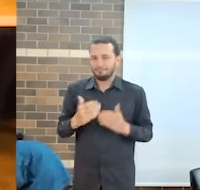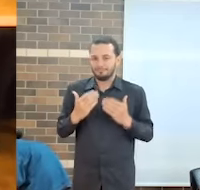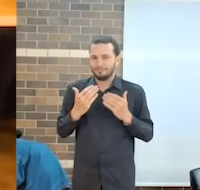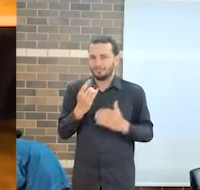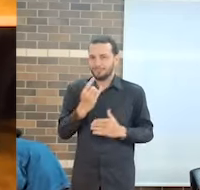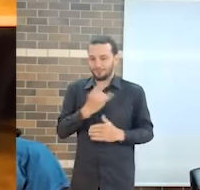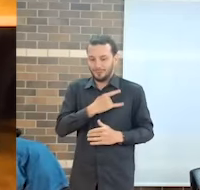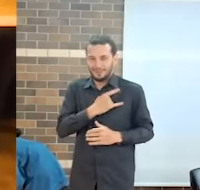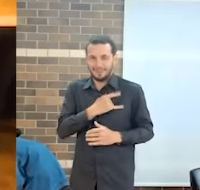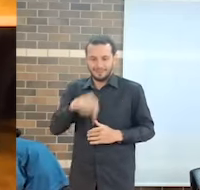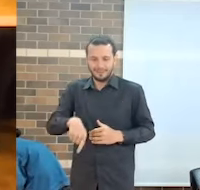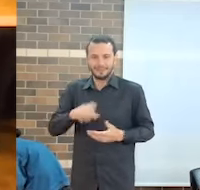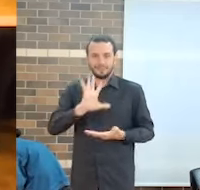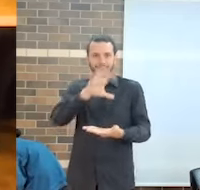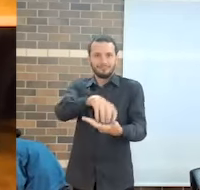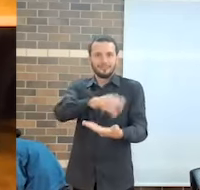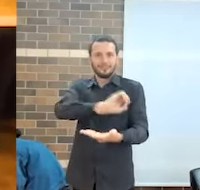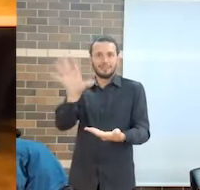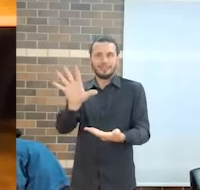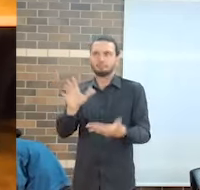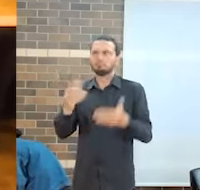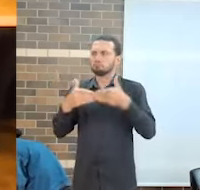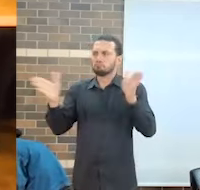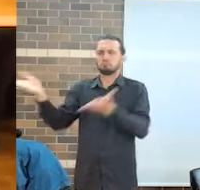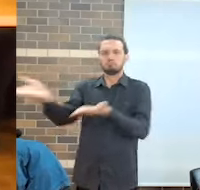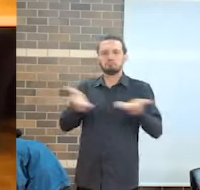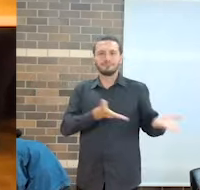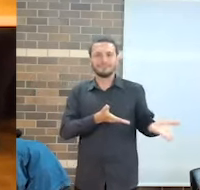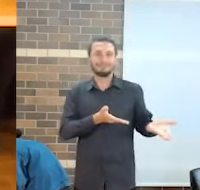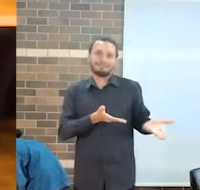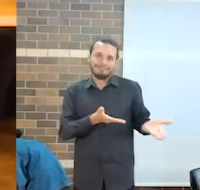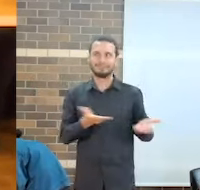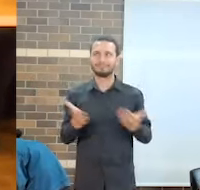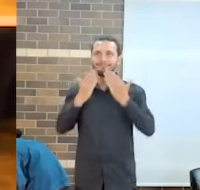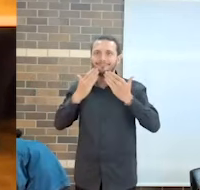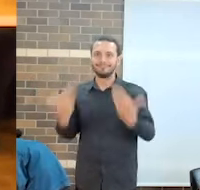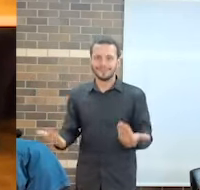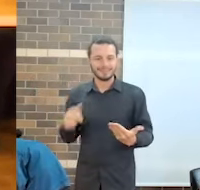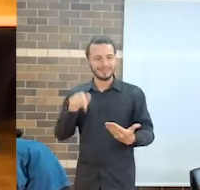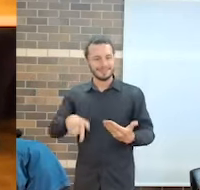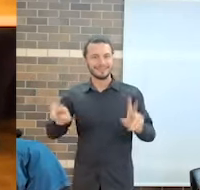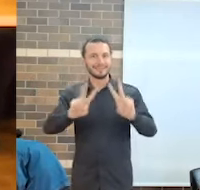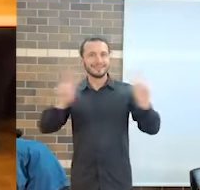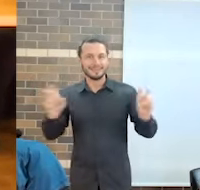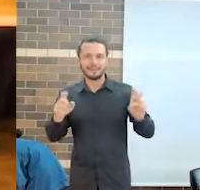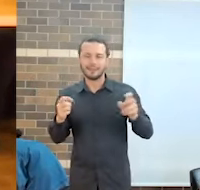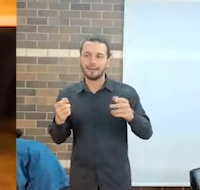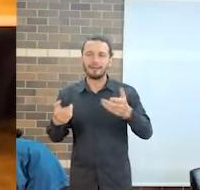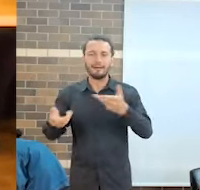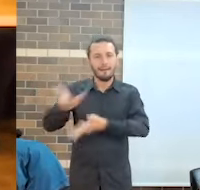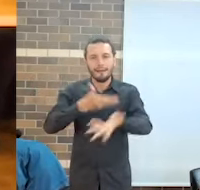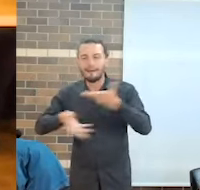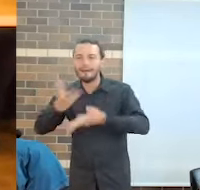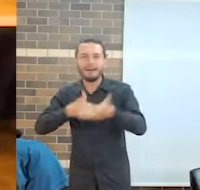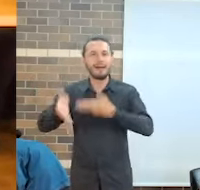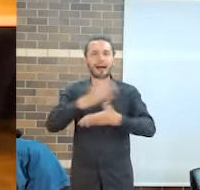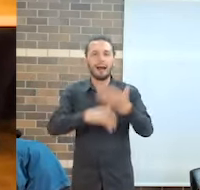Oriente por abrirnos el espacio y sobre todo por permitirnos dialogar sobre este tema de las